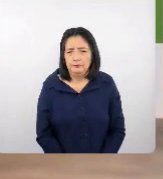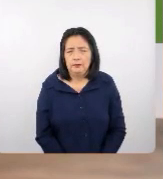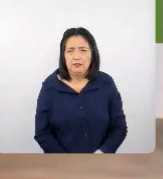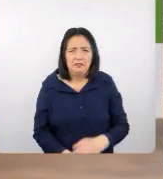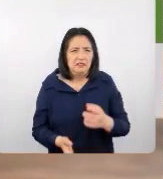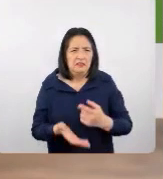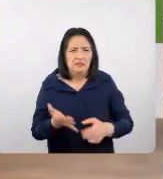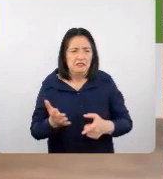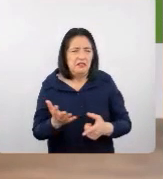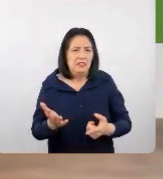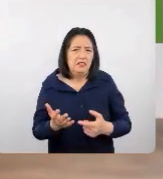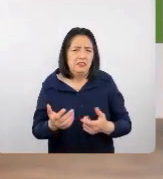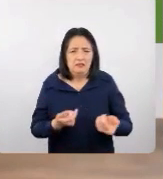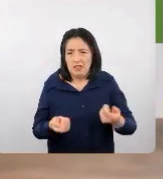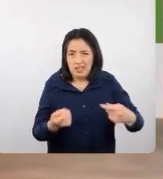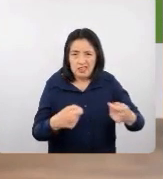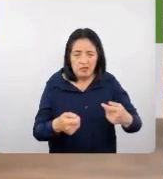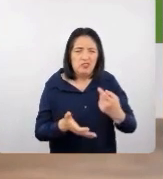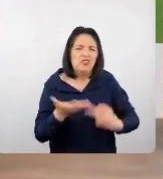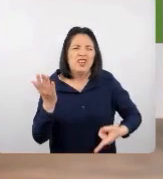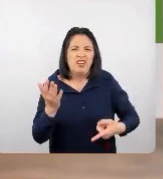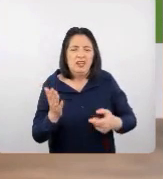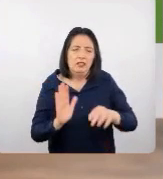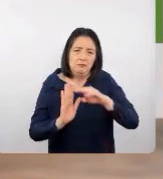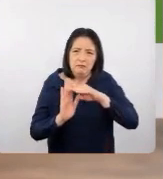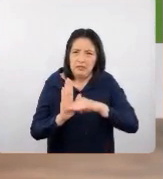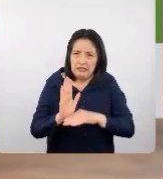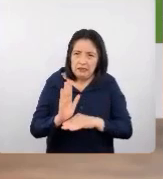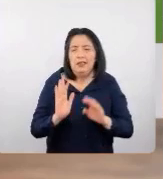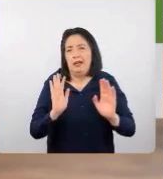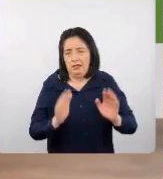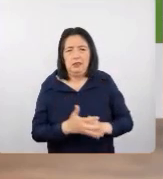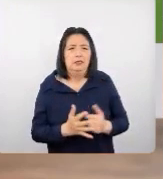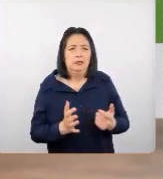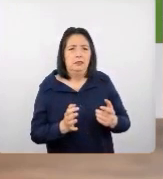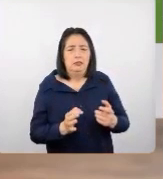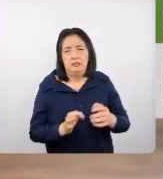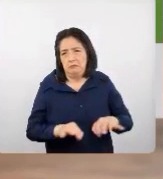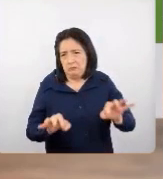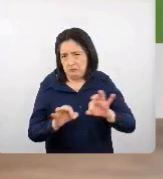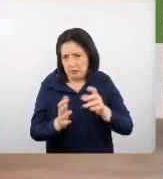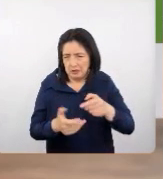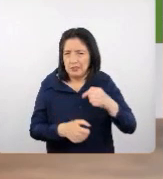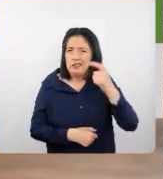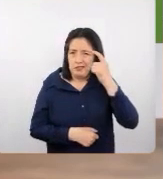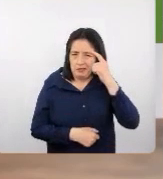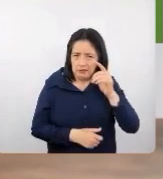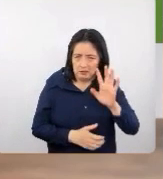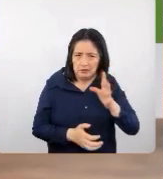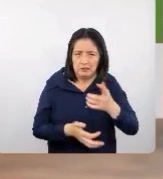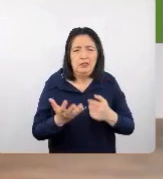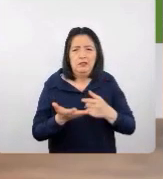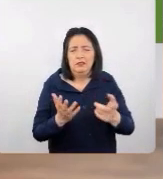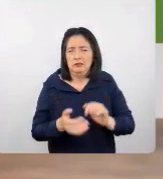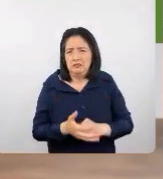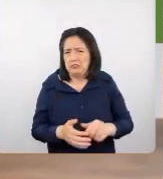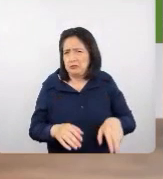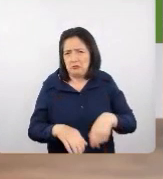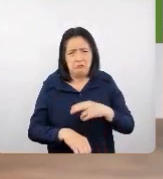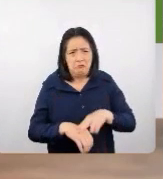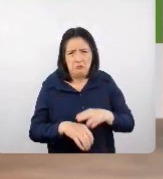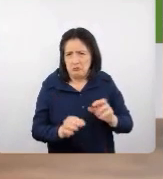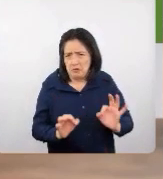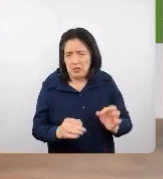Protocolos en los negocios, considerandos importantes que hay que tener con respecto a los considerandos normales que